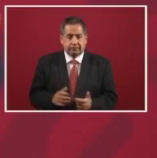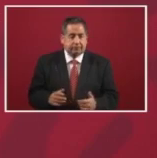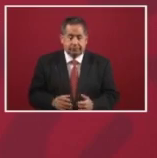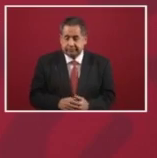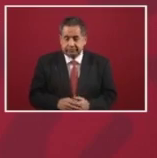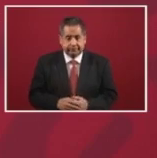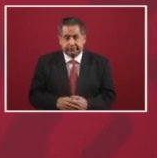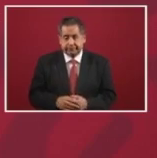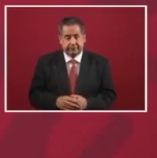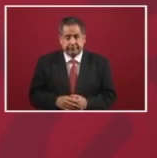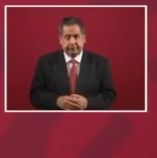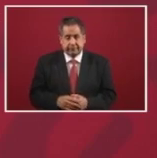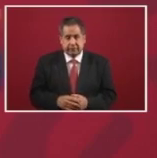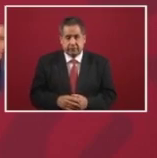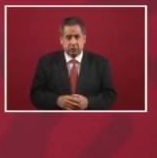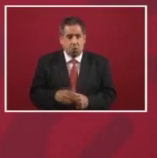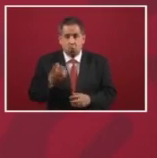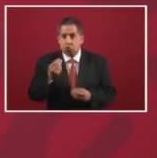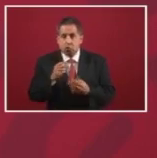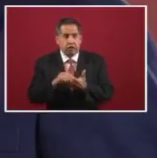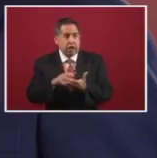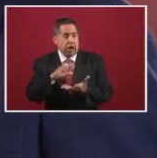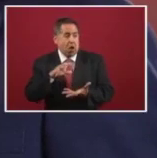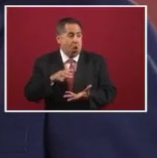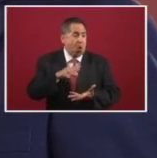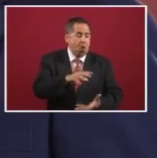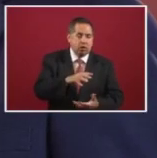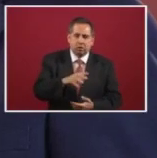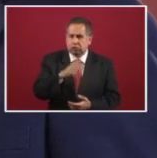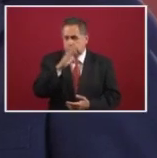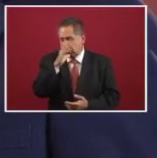haber tanto dinero en eso.